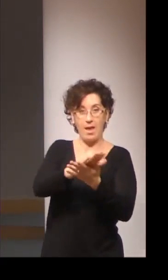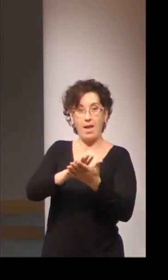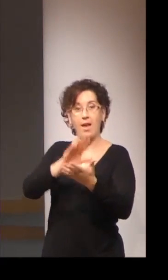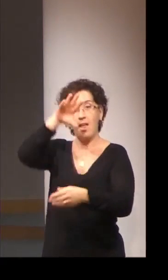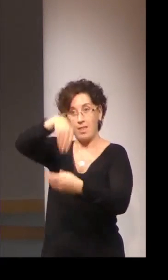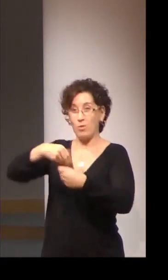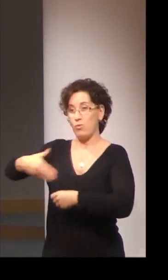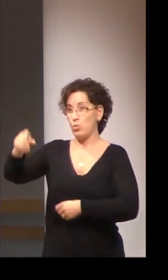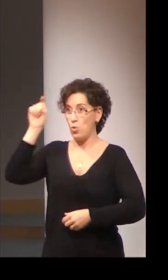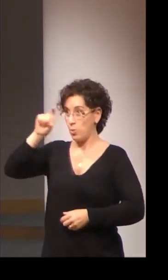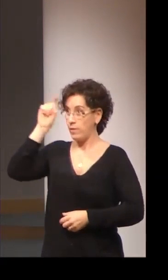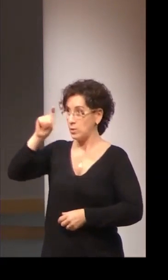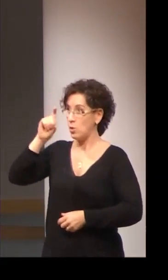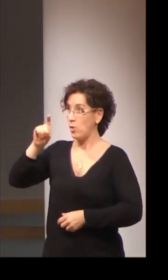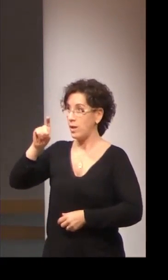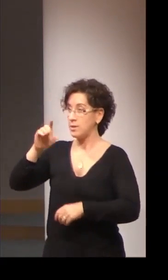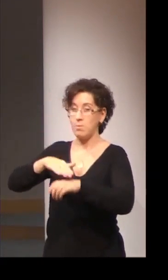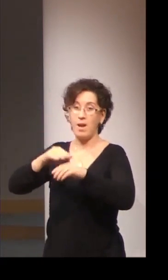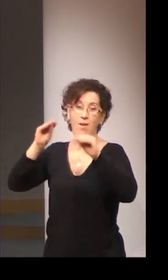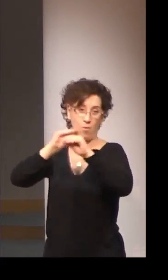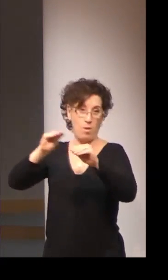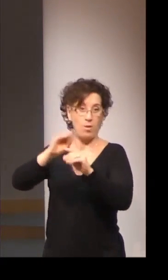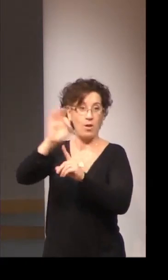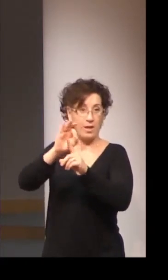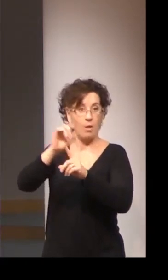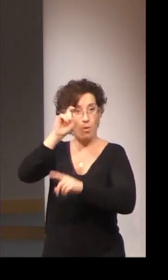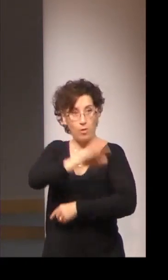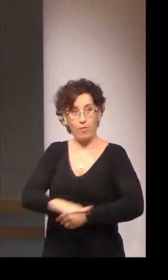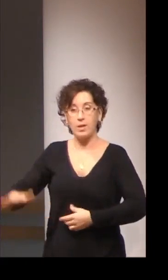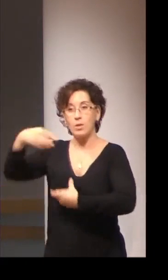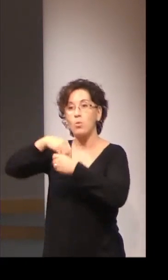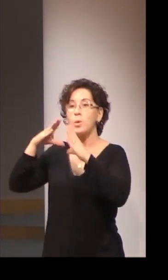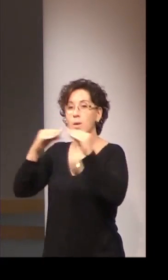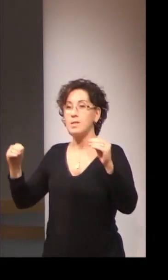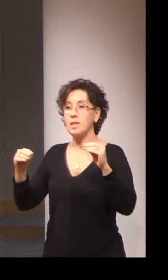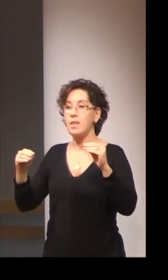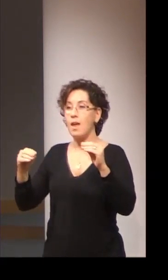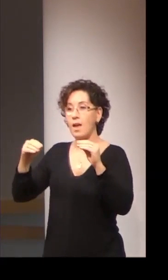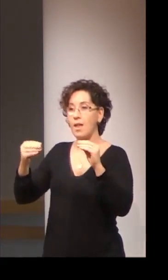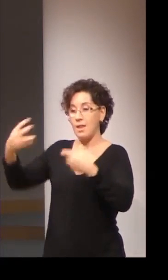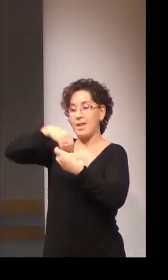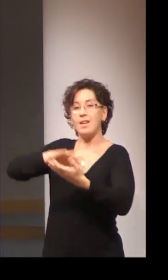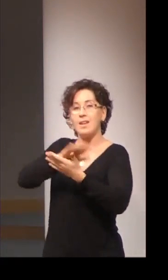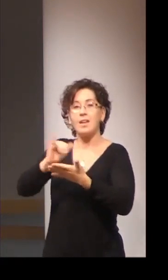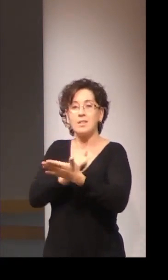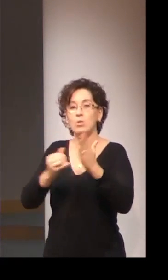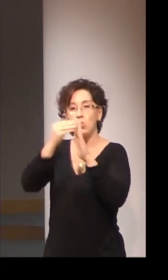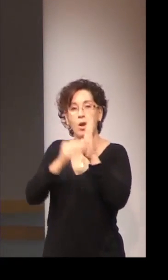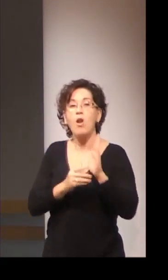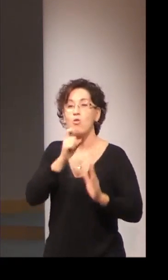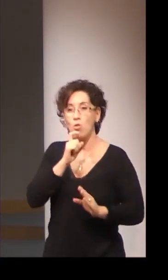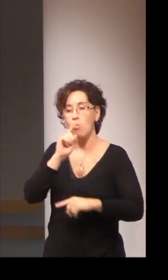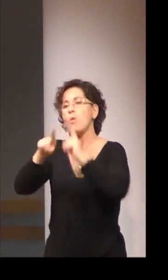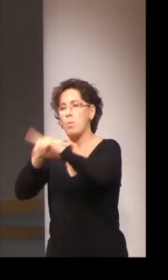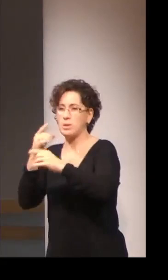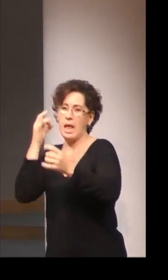maestros de la educación del grado en educación infantil en nuestra universidad y presentaré después algunas actividades